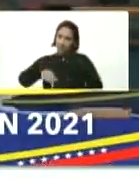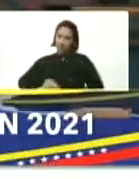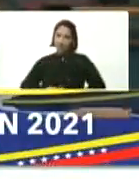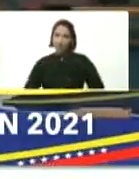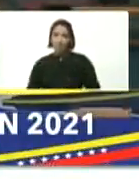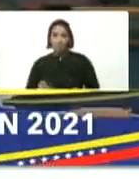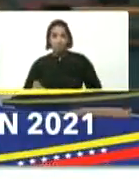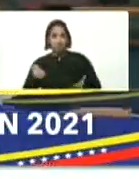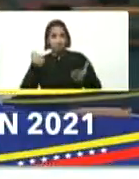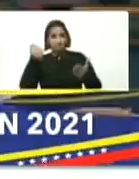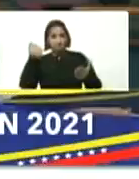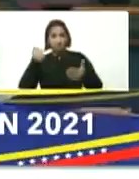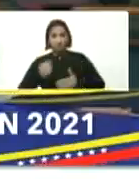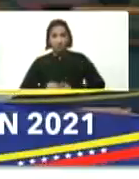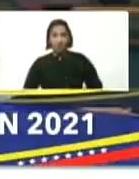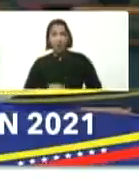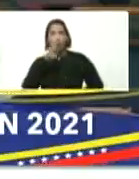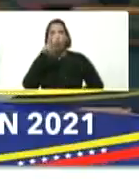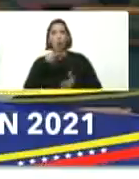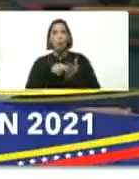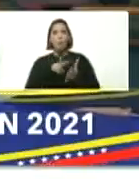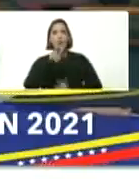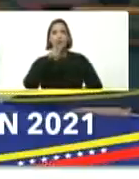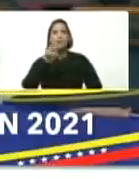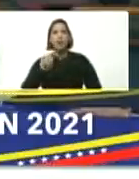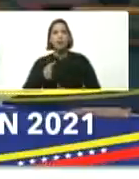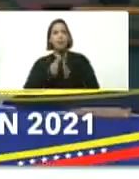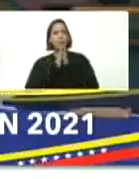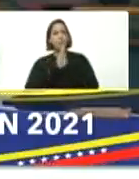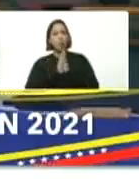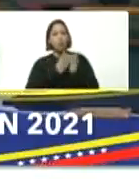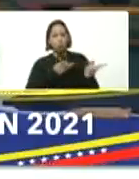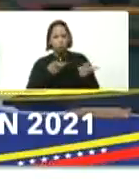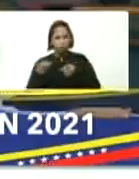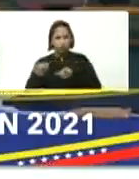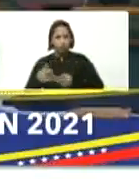Premio Rómulo Gallegos 2020, por favor, bienvenida.